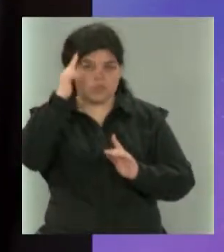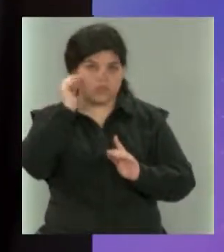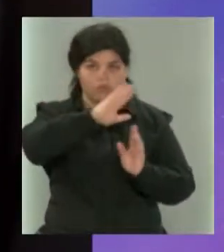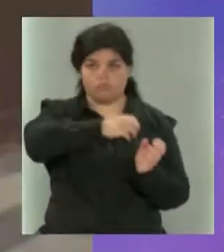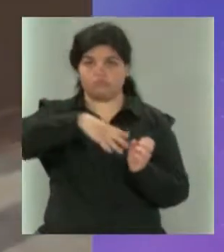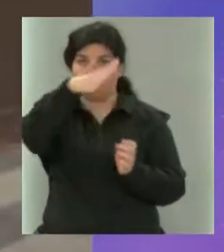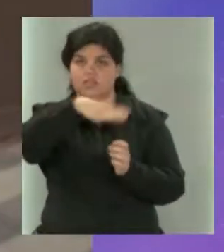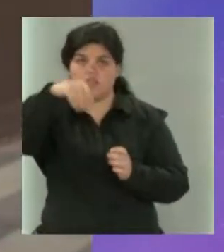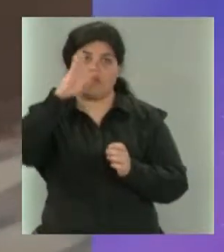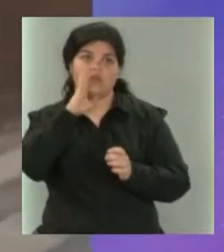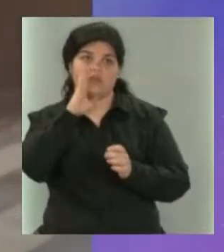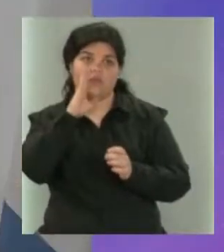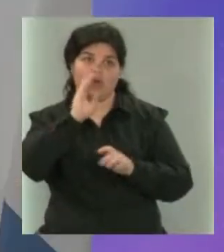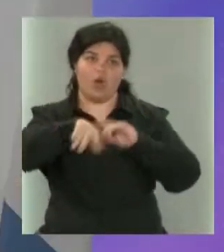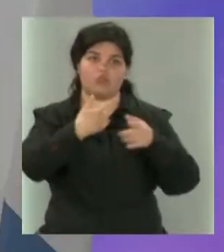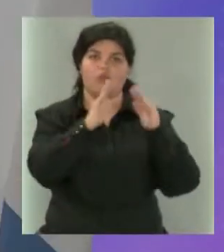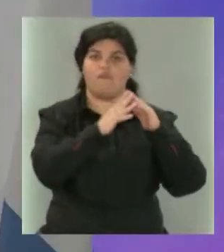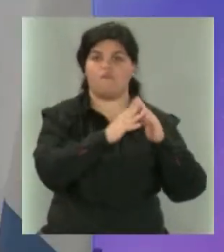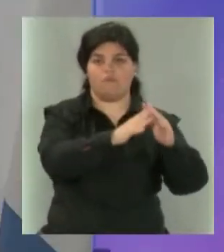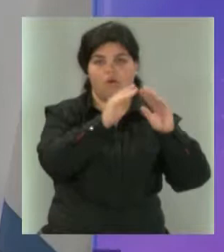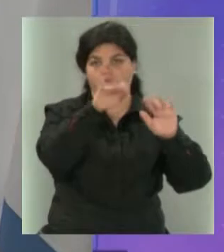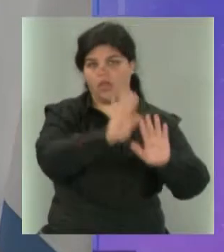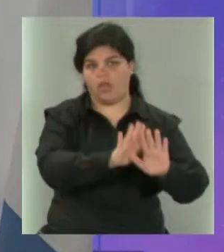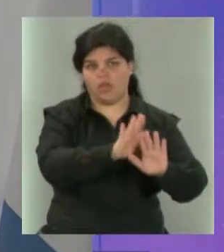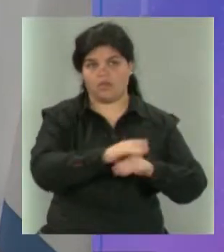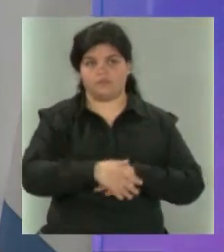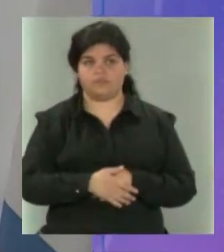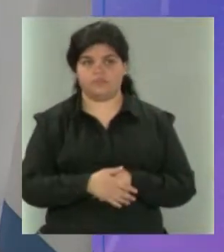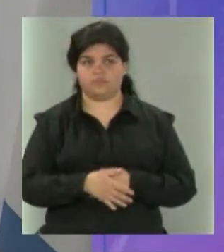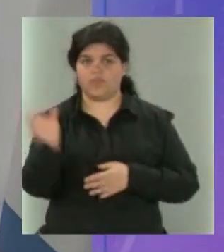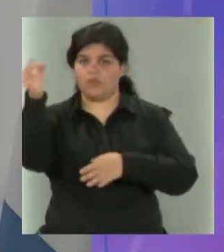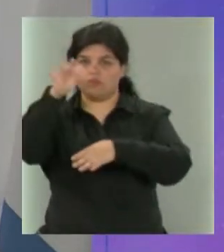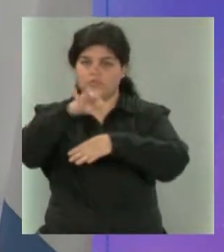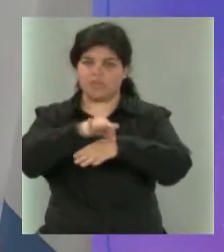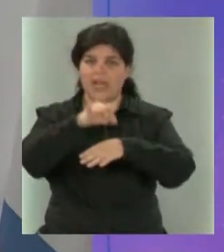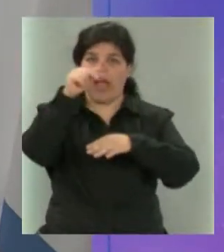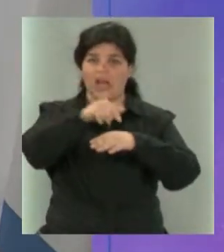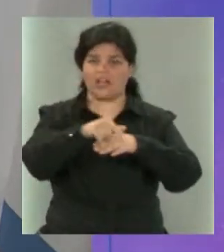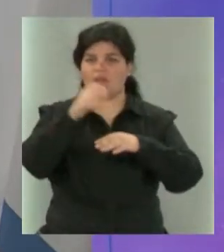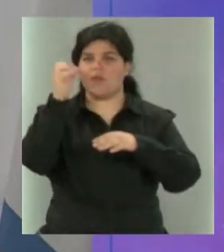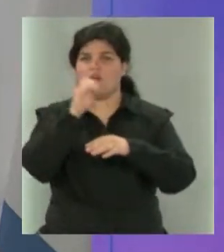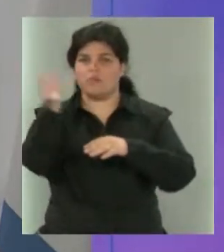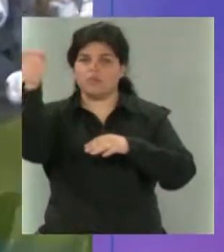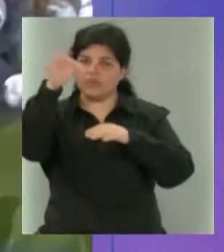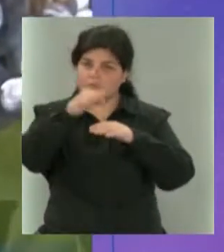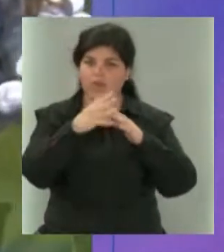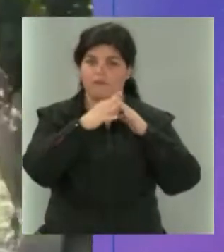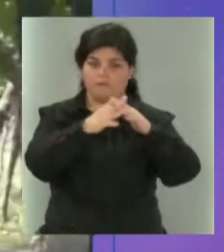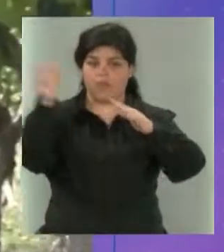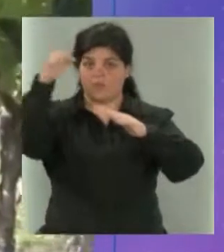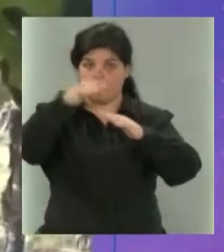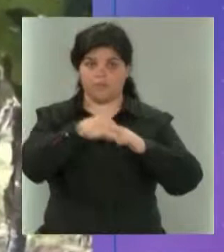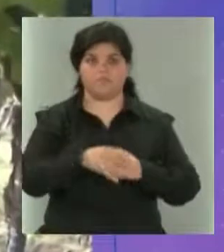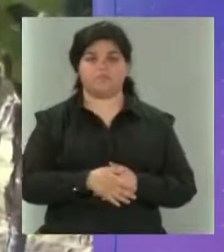Estados Unidos. El resto solo queda en bodegas. La uvilla botrana es una plaga que ataca el cultivo de vid, por eso también se la conoce como polilla de la vid. El cierre de la